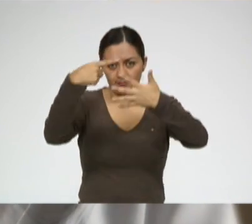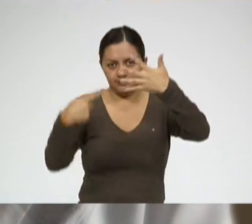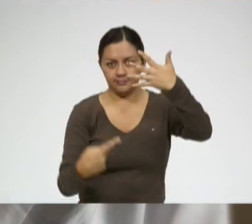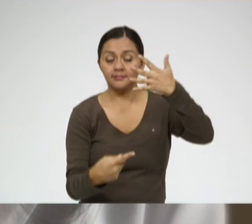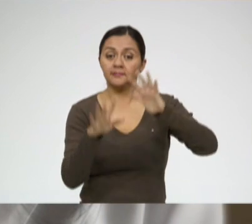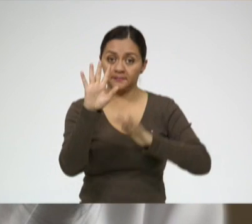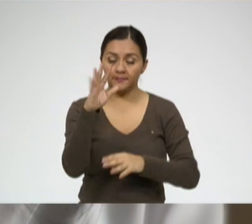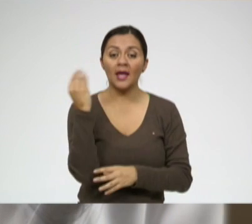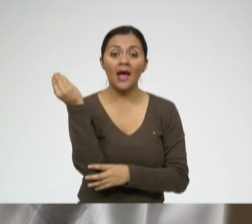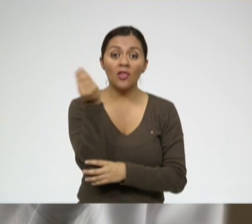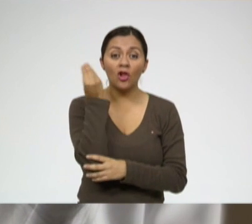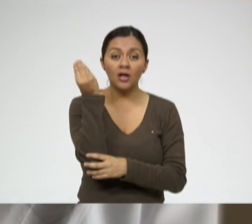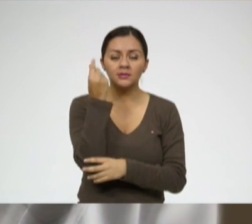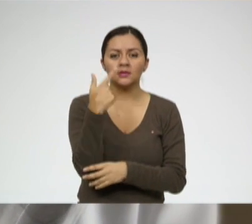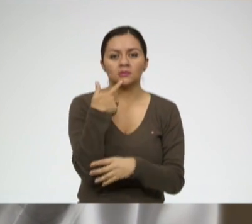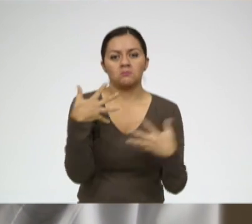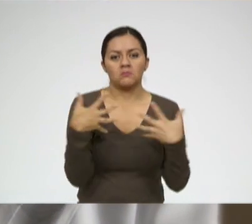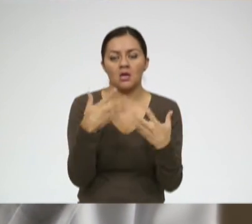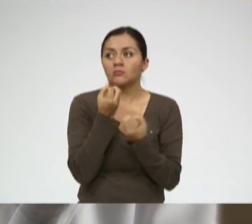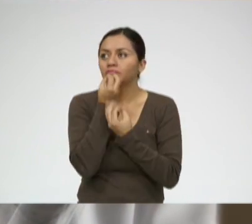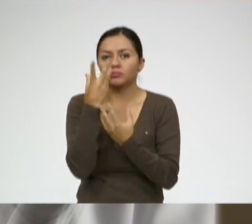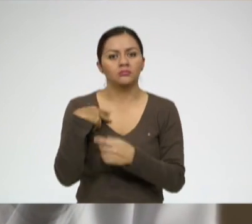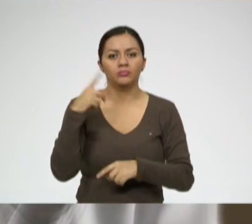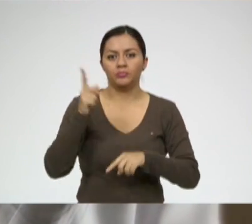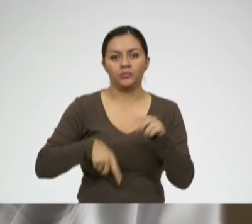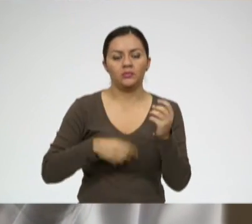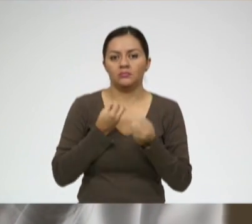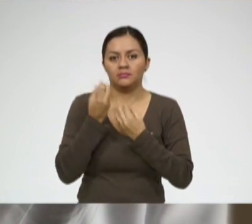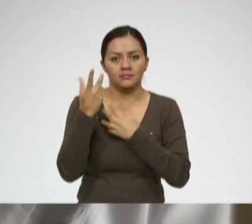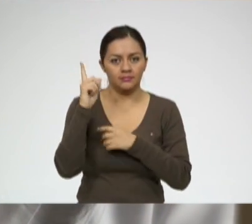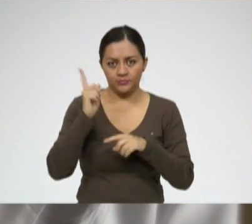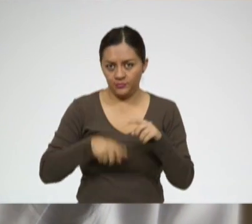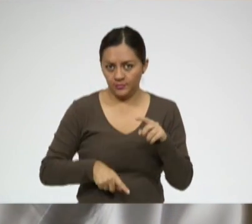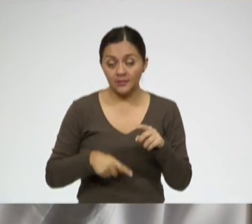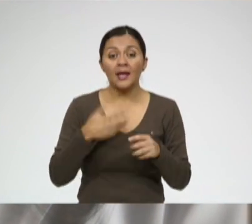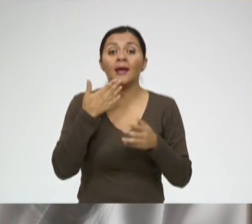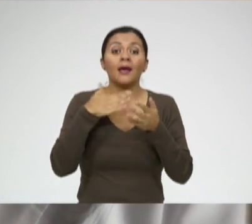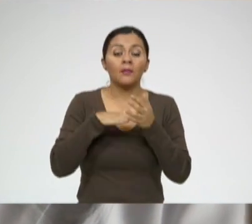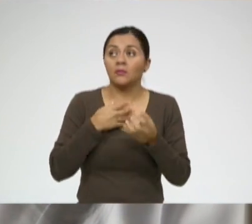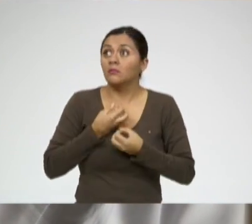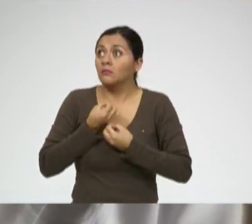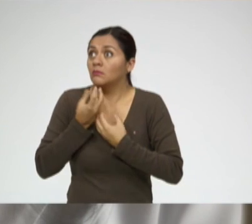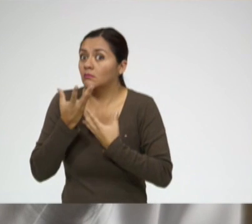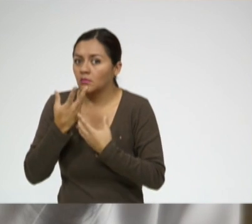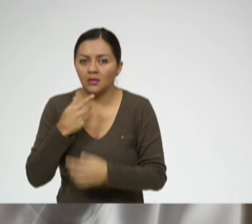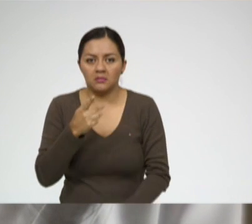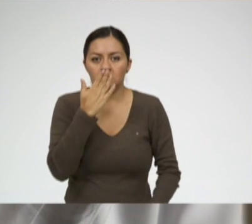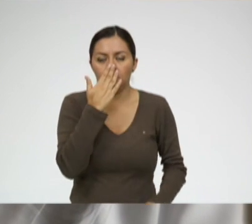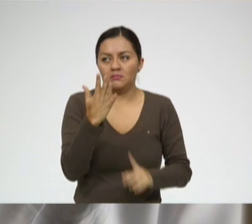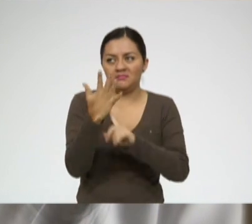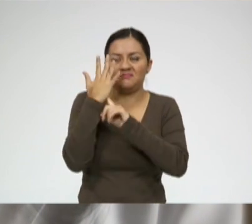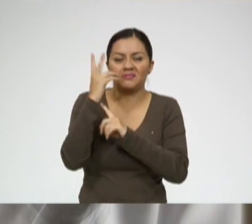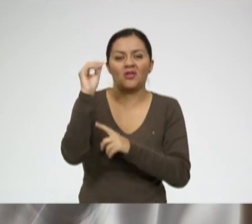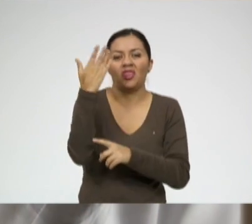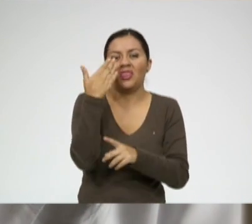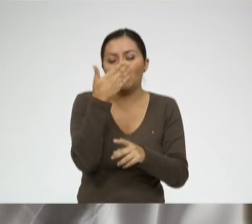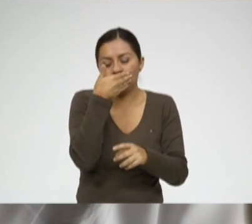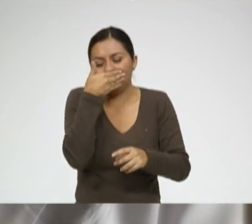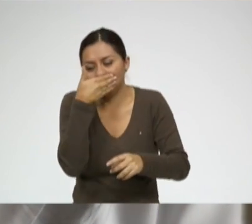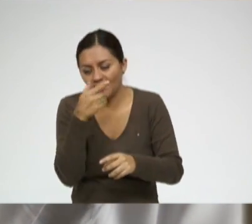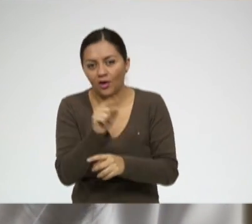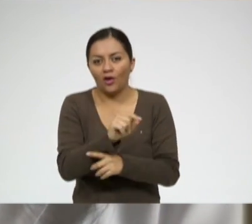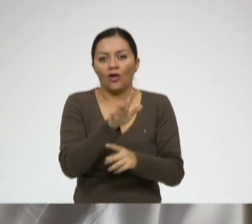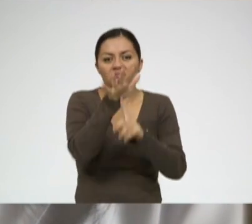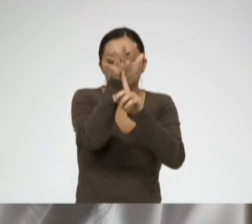adolescente tiene temor a expresar, porque siente que todo lo que pueda decir se le van a burlar, se le van a humillar